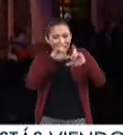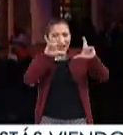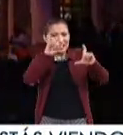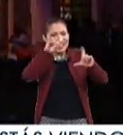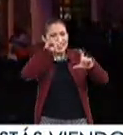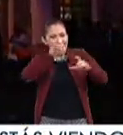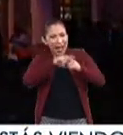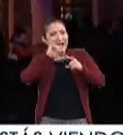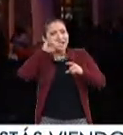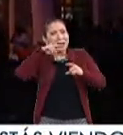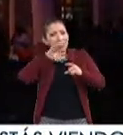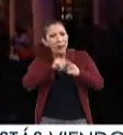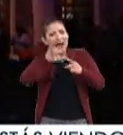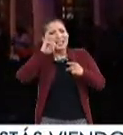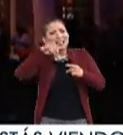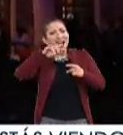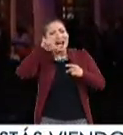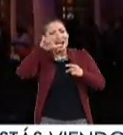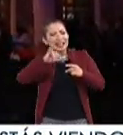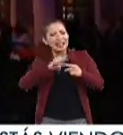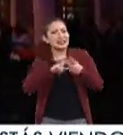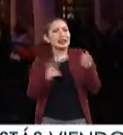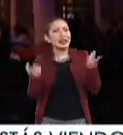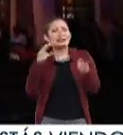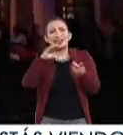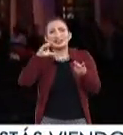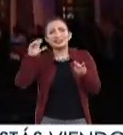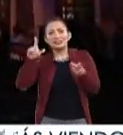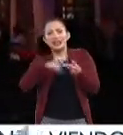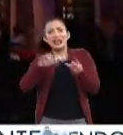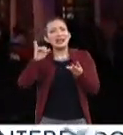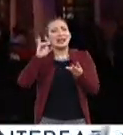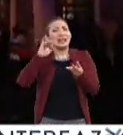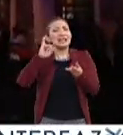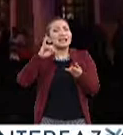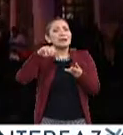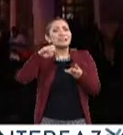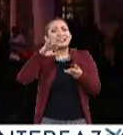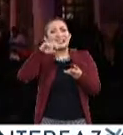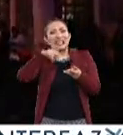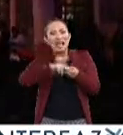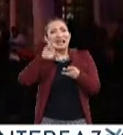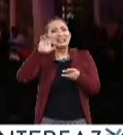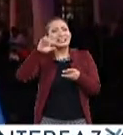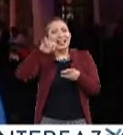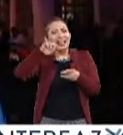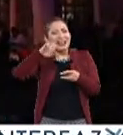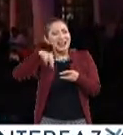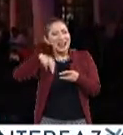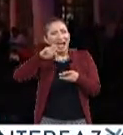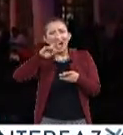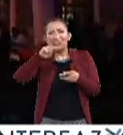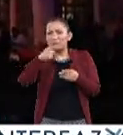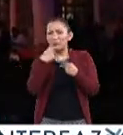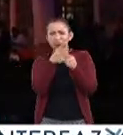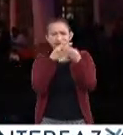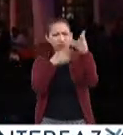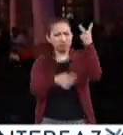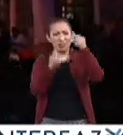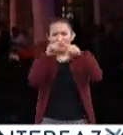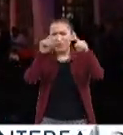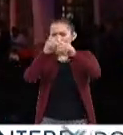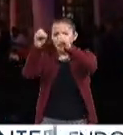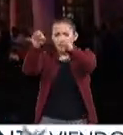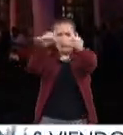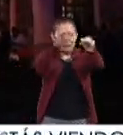INAH, del IMBA, del INALI, del CCC, de IMCINE, del SENART, en fin, de gran